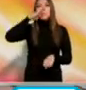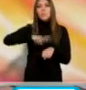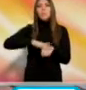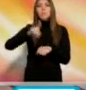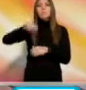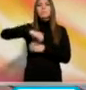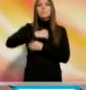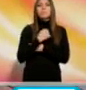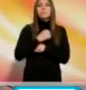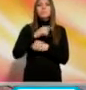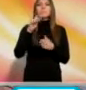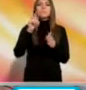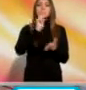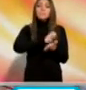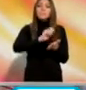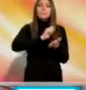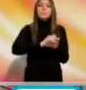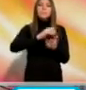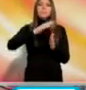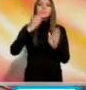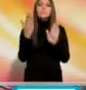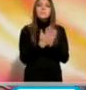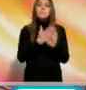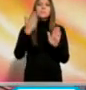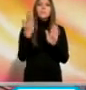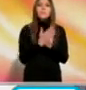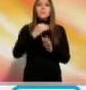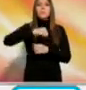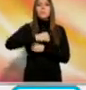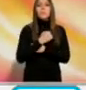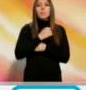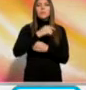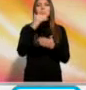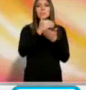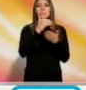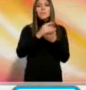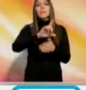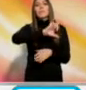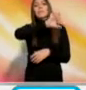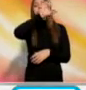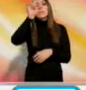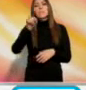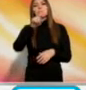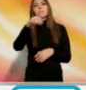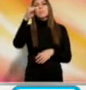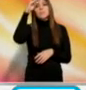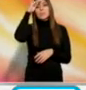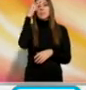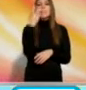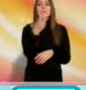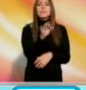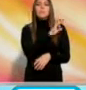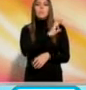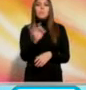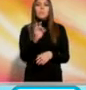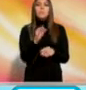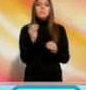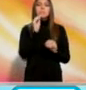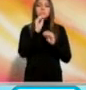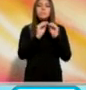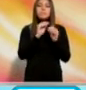carpetas aquellos fragmentos que iba escribiendo. Y después pensó que eso podía ser un libro,